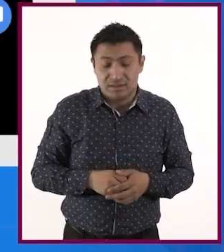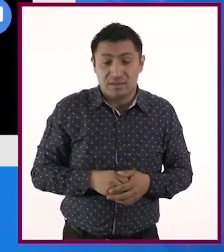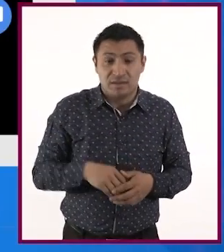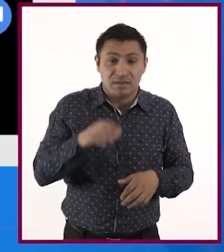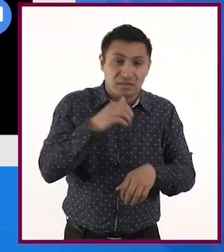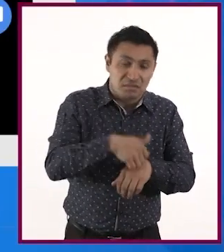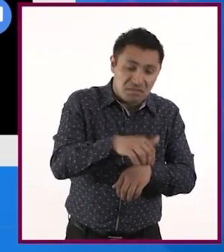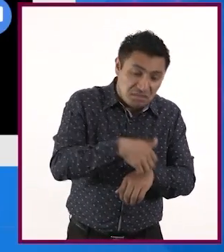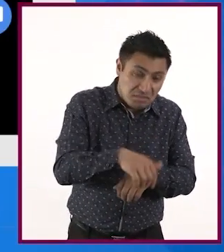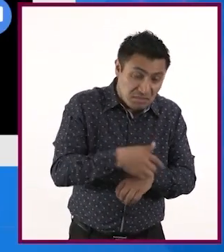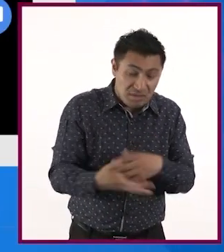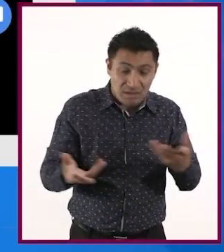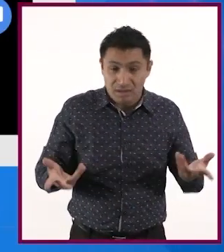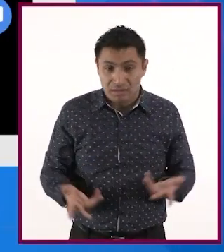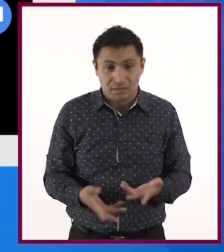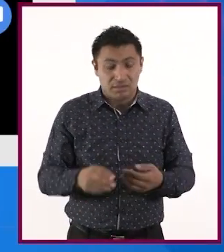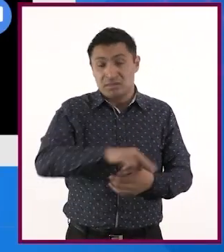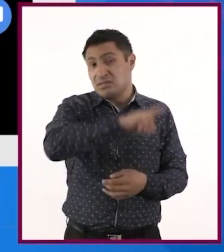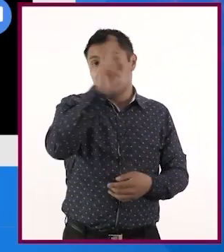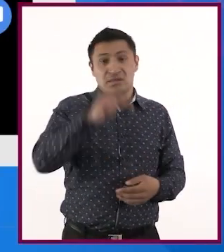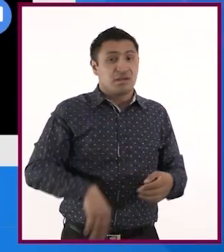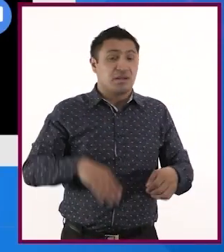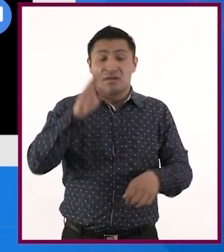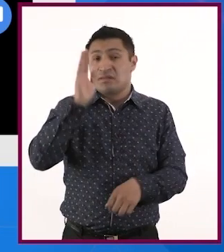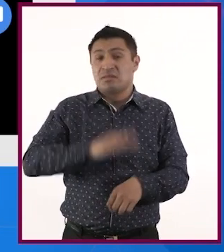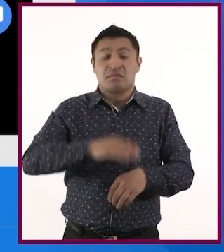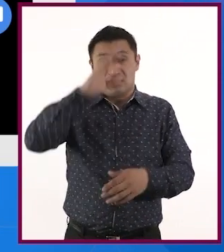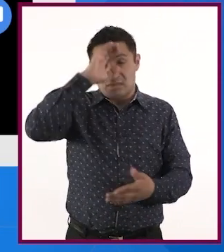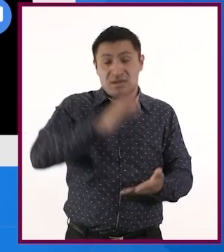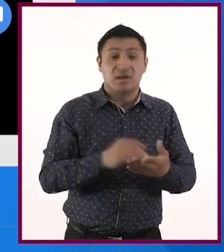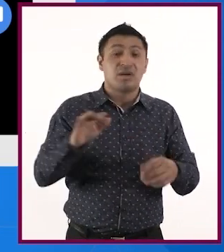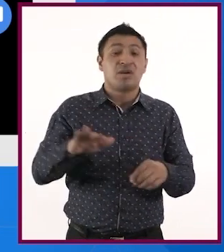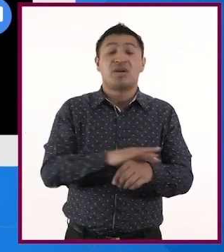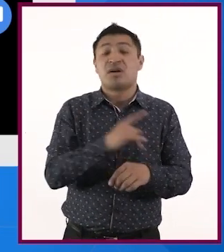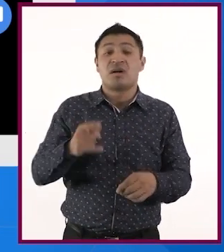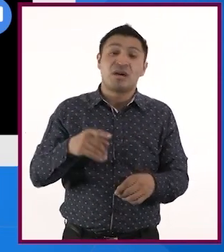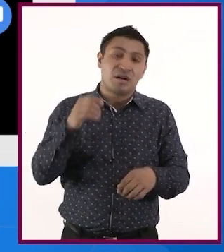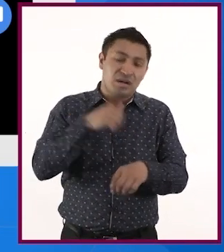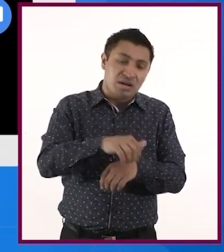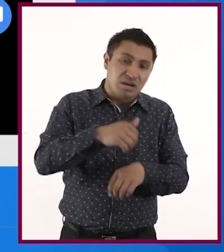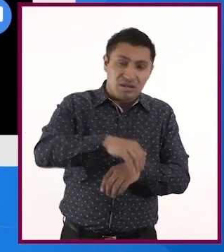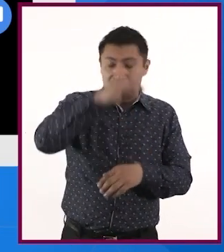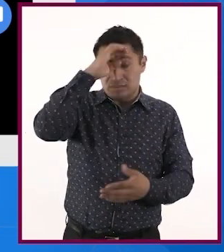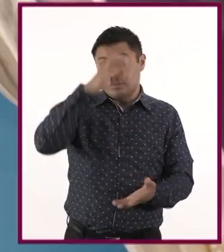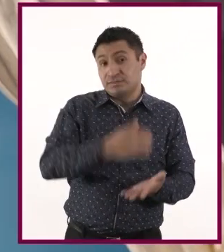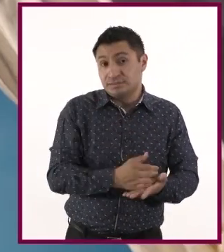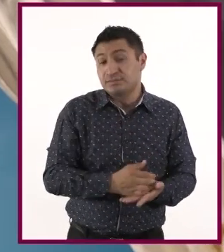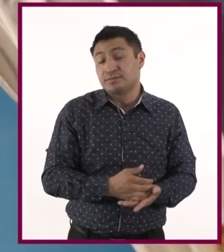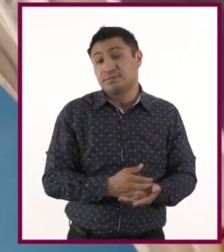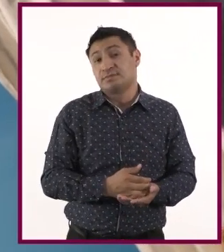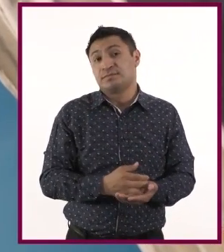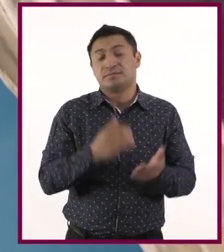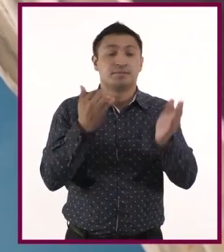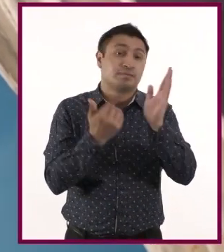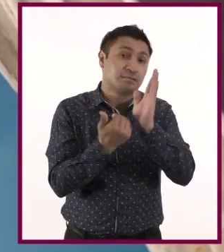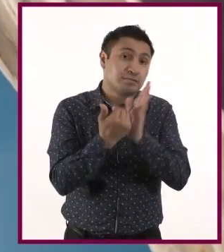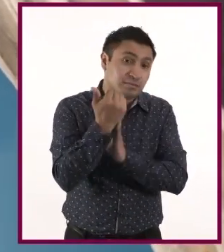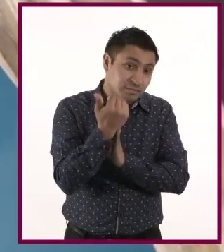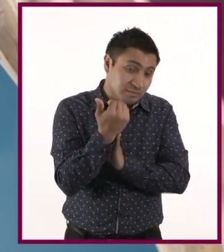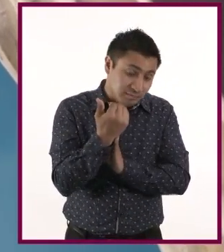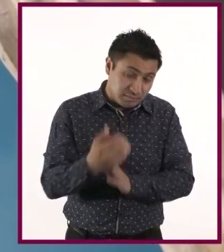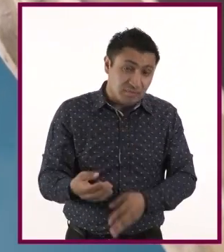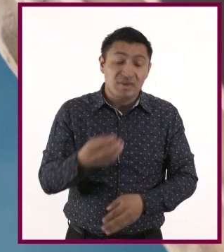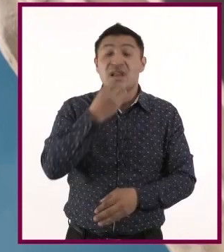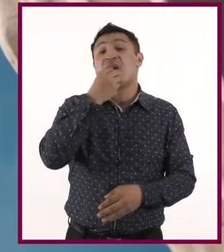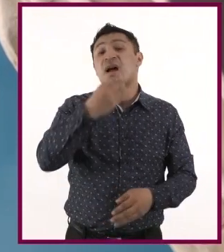números duros, nunca hubo más católicos, porque el número de católicos aumenta a